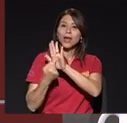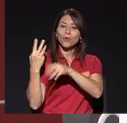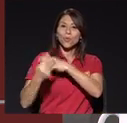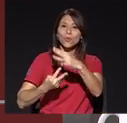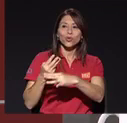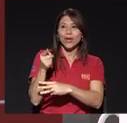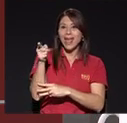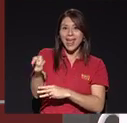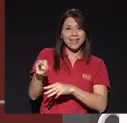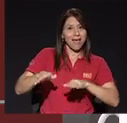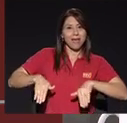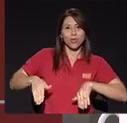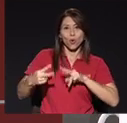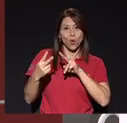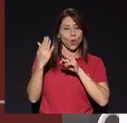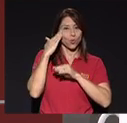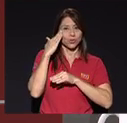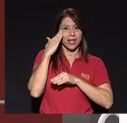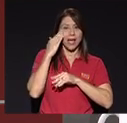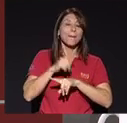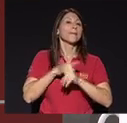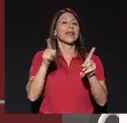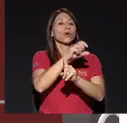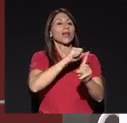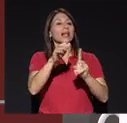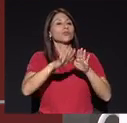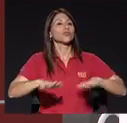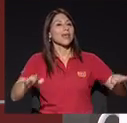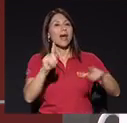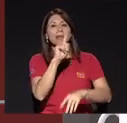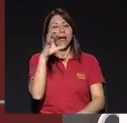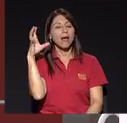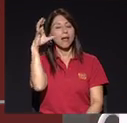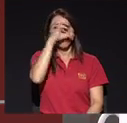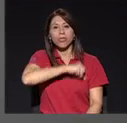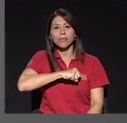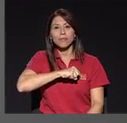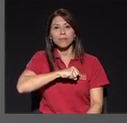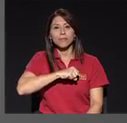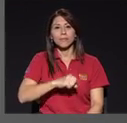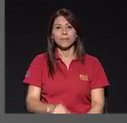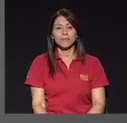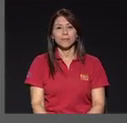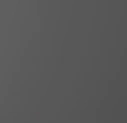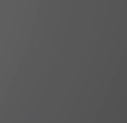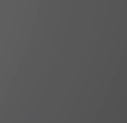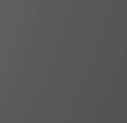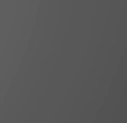no conocía, pero que la sociedad lo invisibiliza.